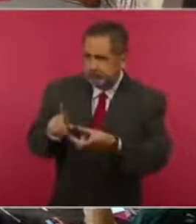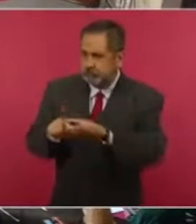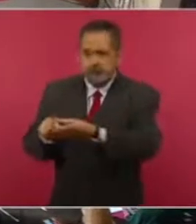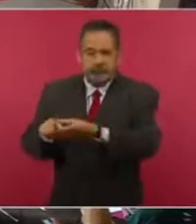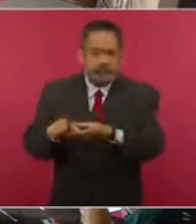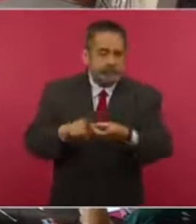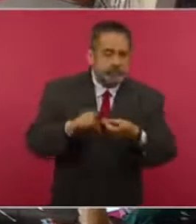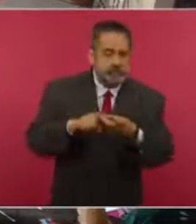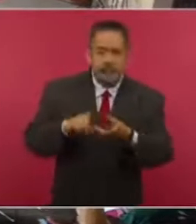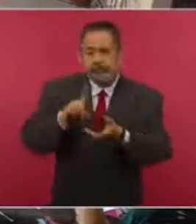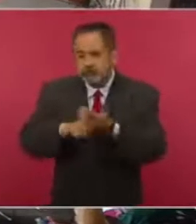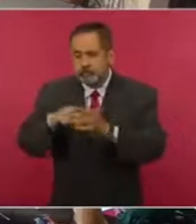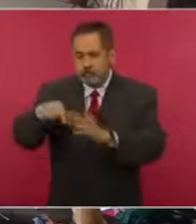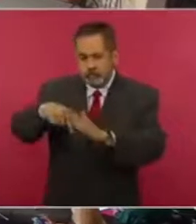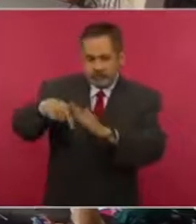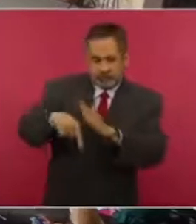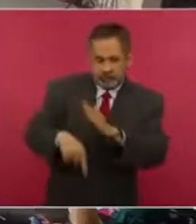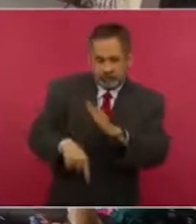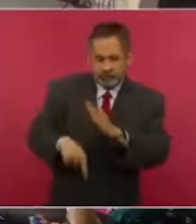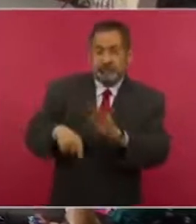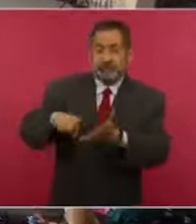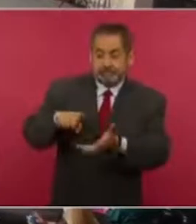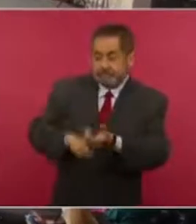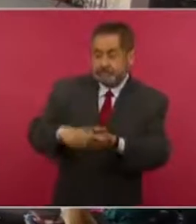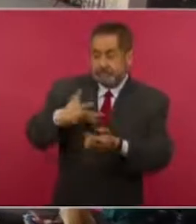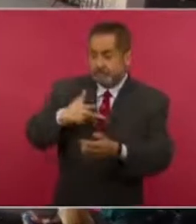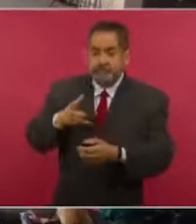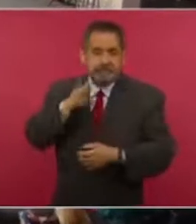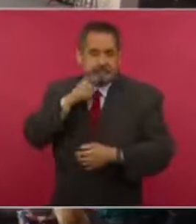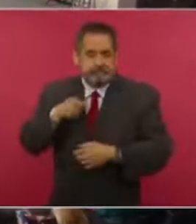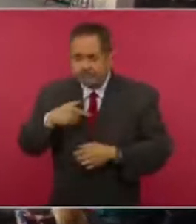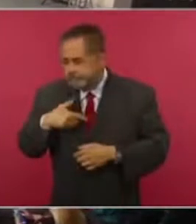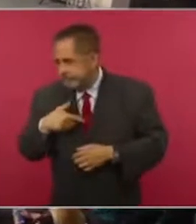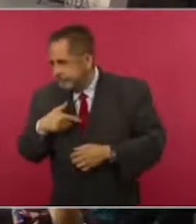para localizar los yacimientos petroleros